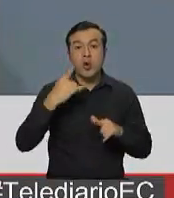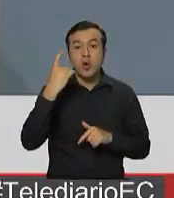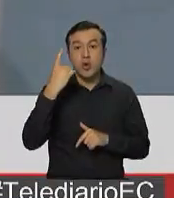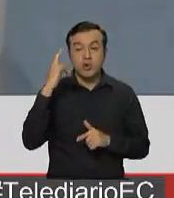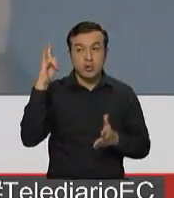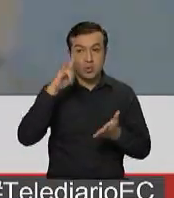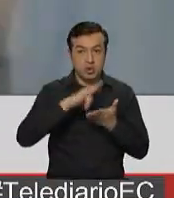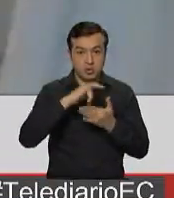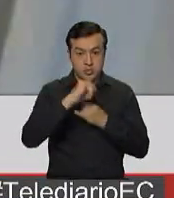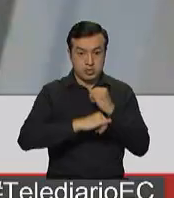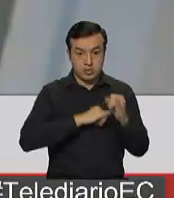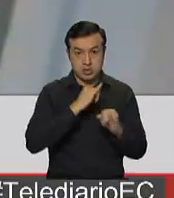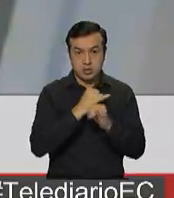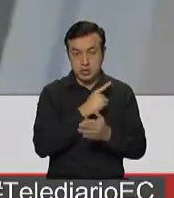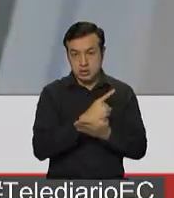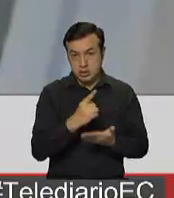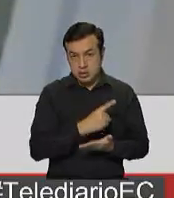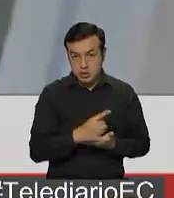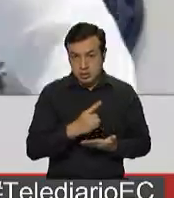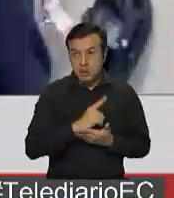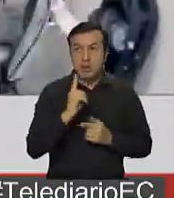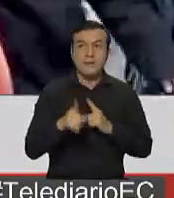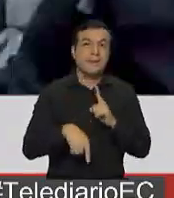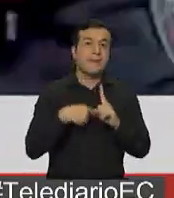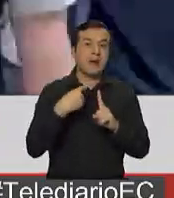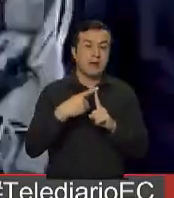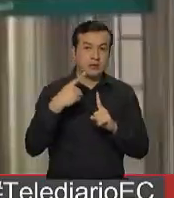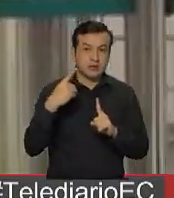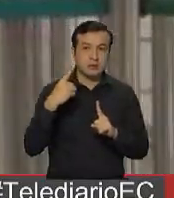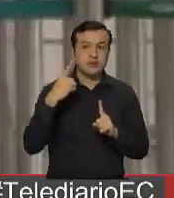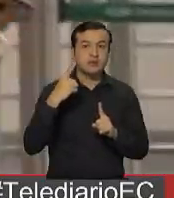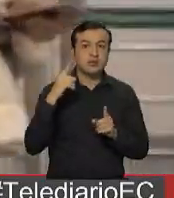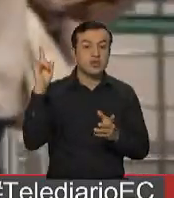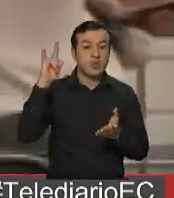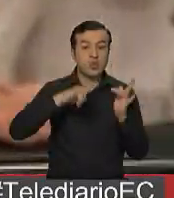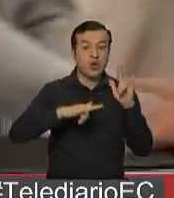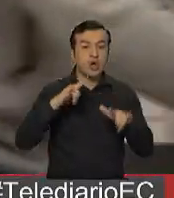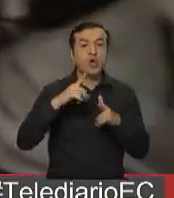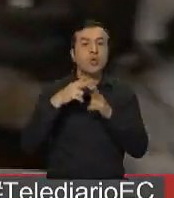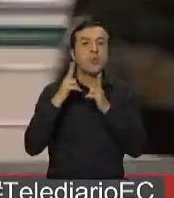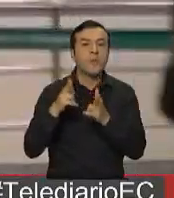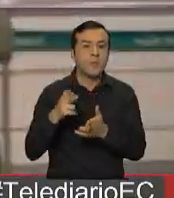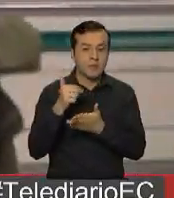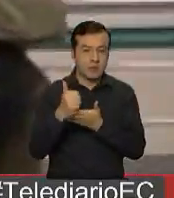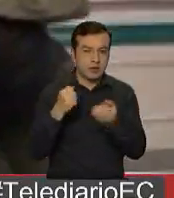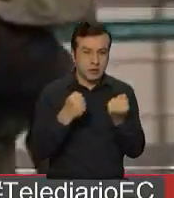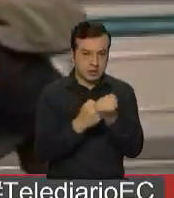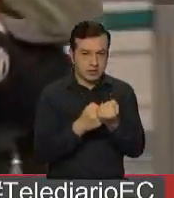vuelos internacionales por semana. A ello habrá que sumar los vuelos humanitarios.